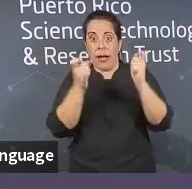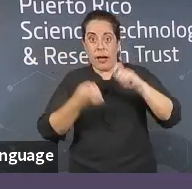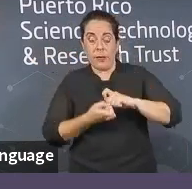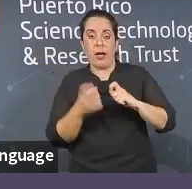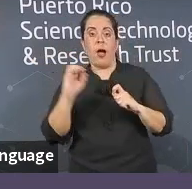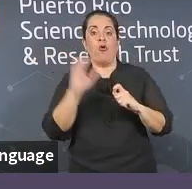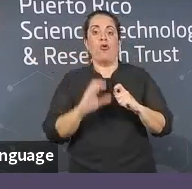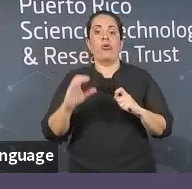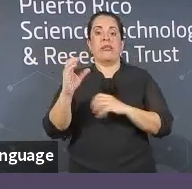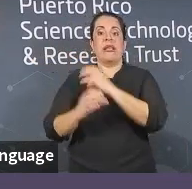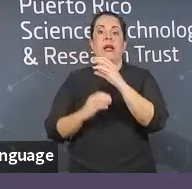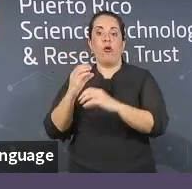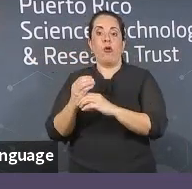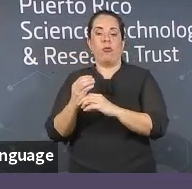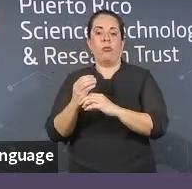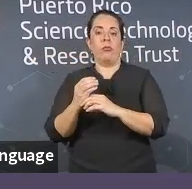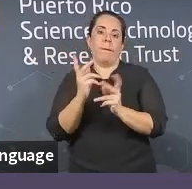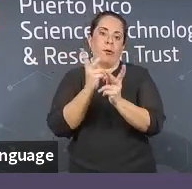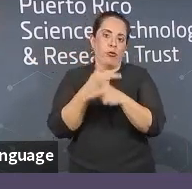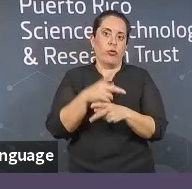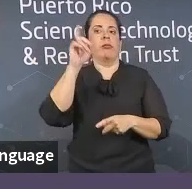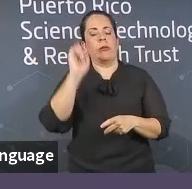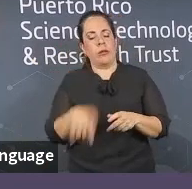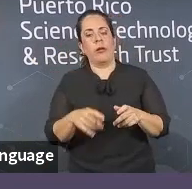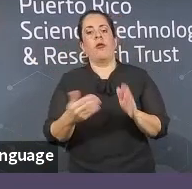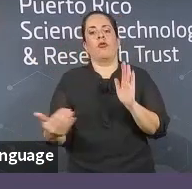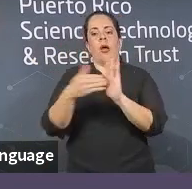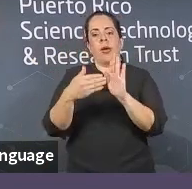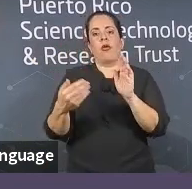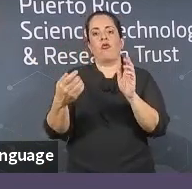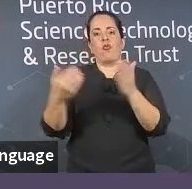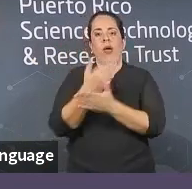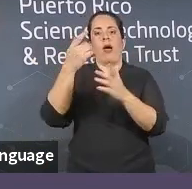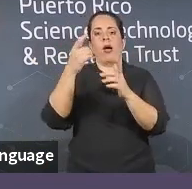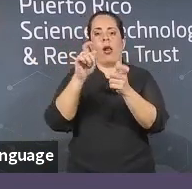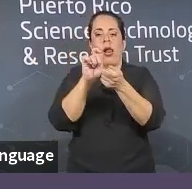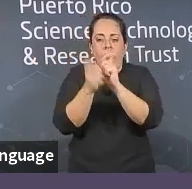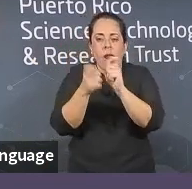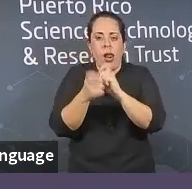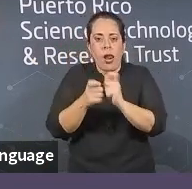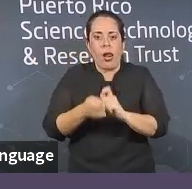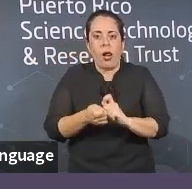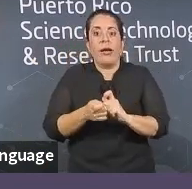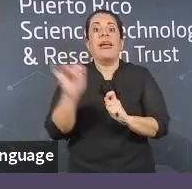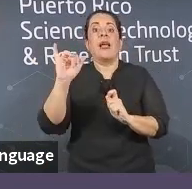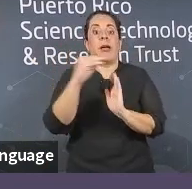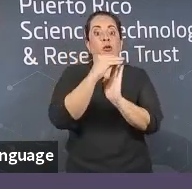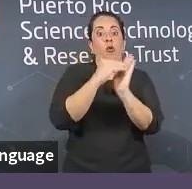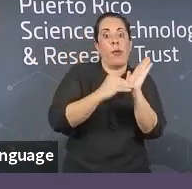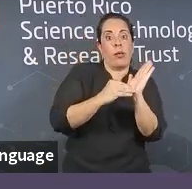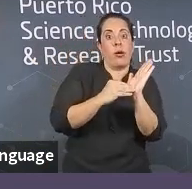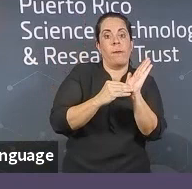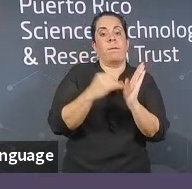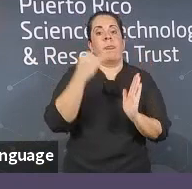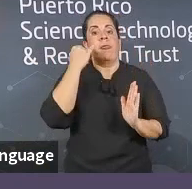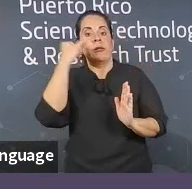a nuevo producto, es necesario hacer una calibración nueva, siempre hacer esa calibración y documentar si es un